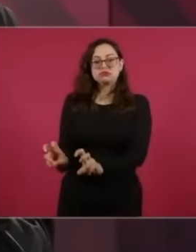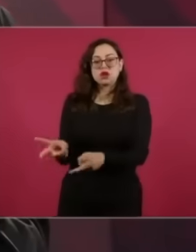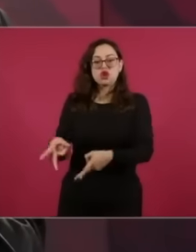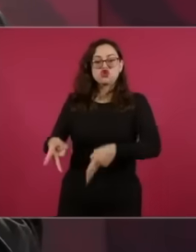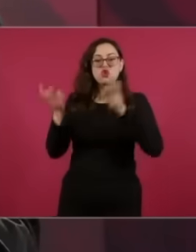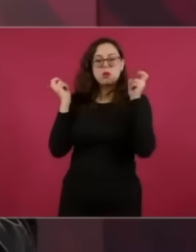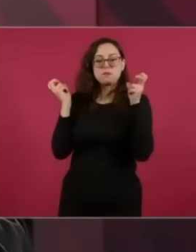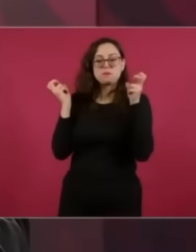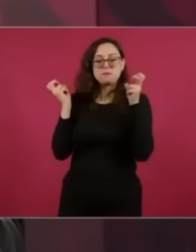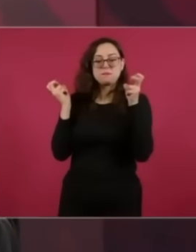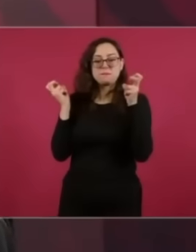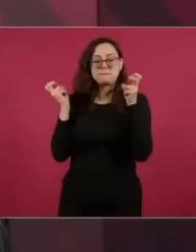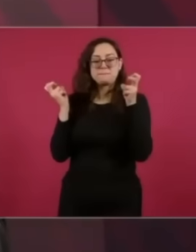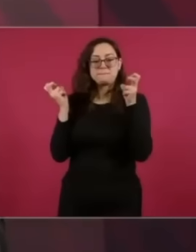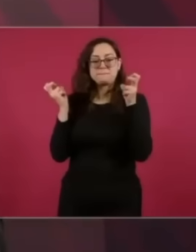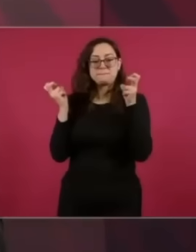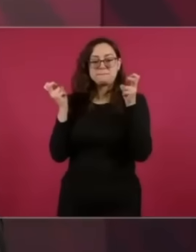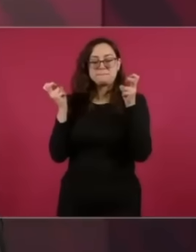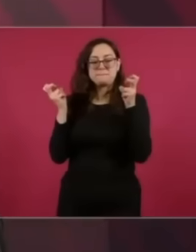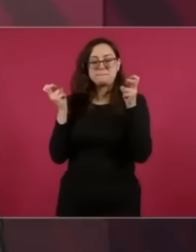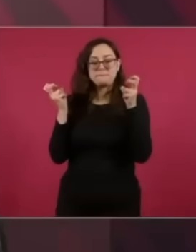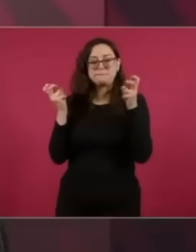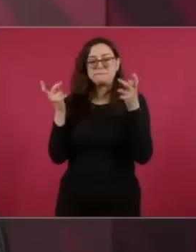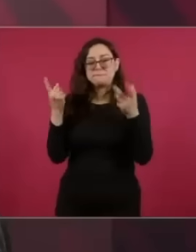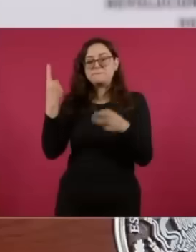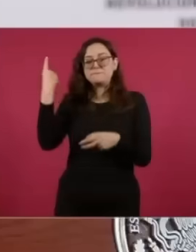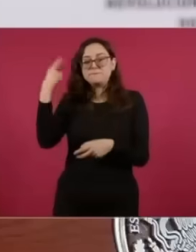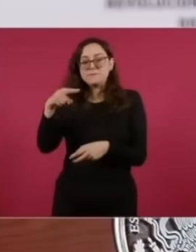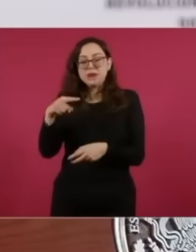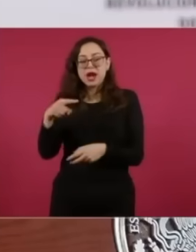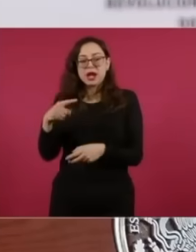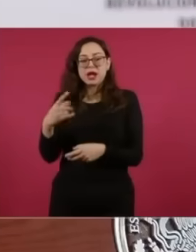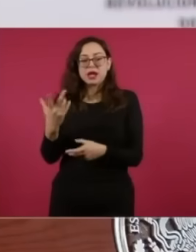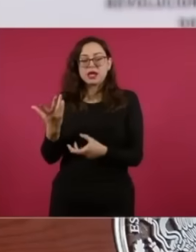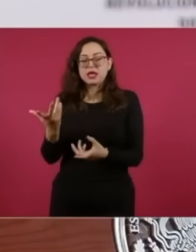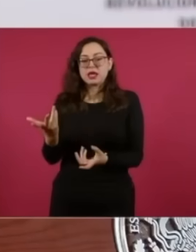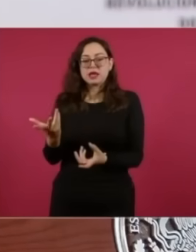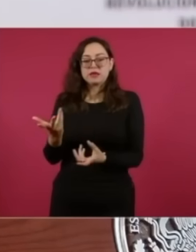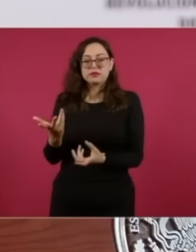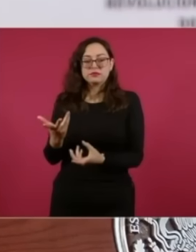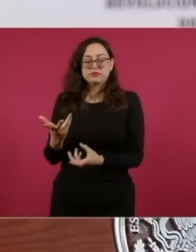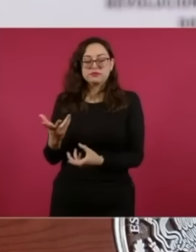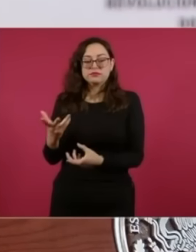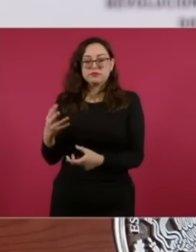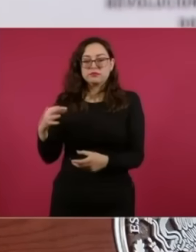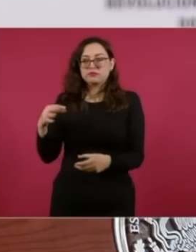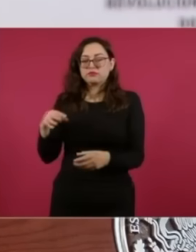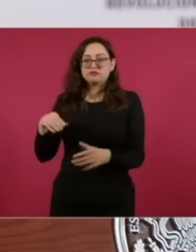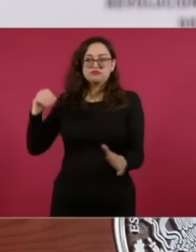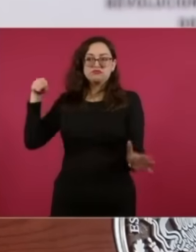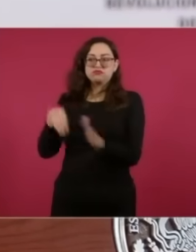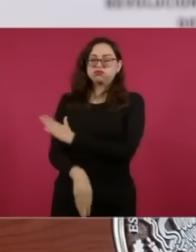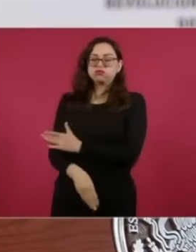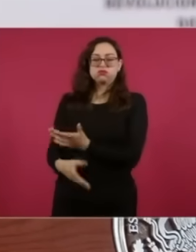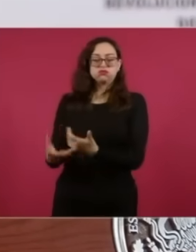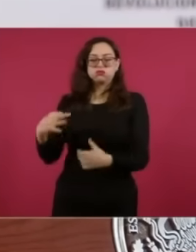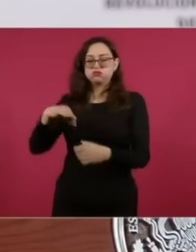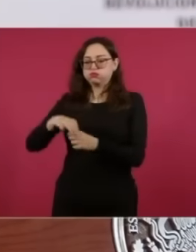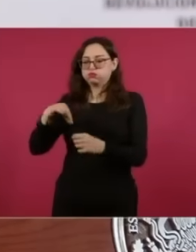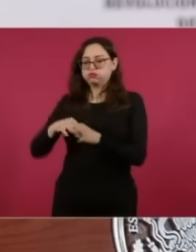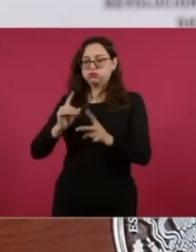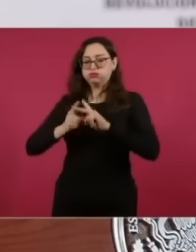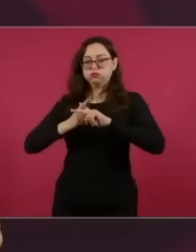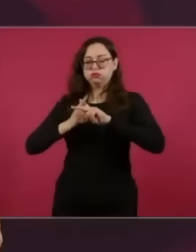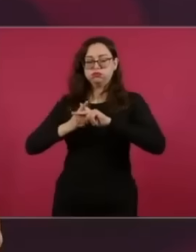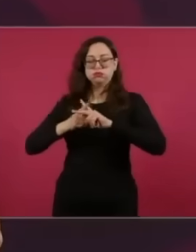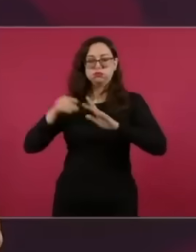hackeo para tumbar el sistema de